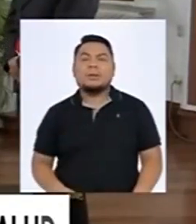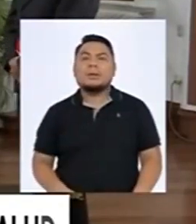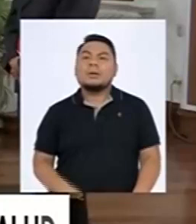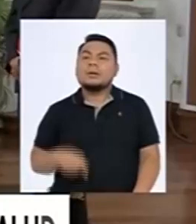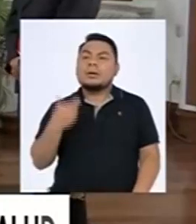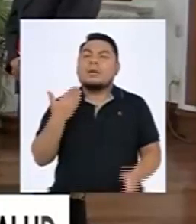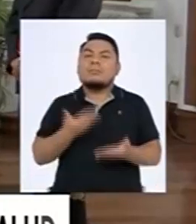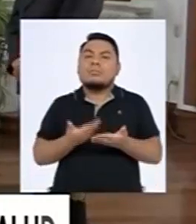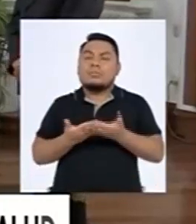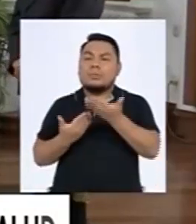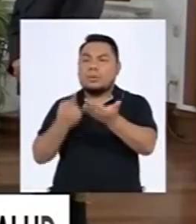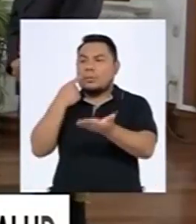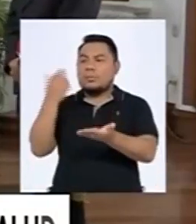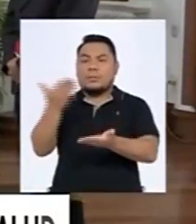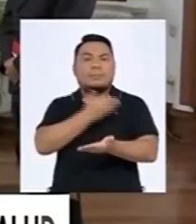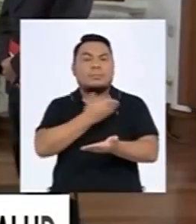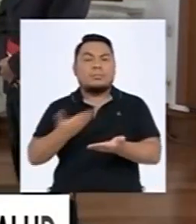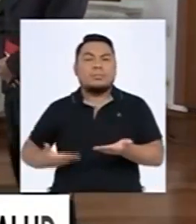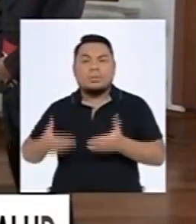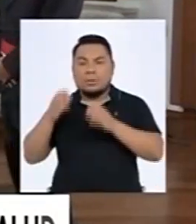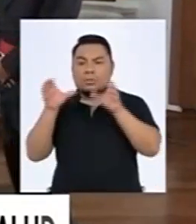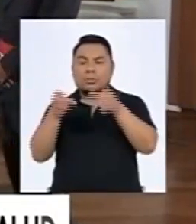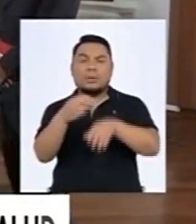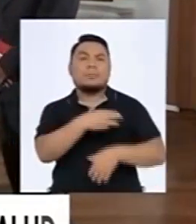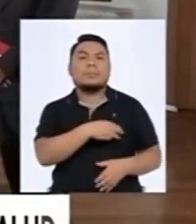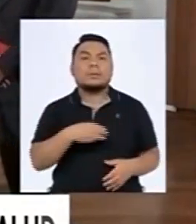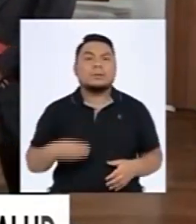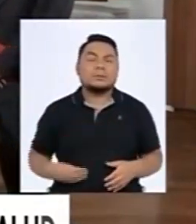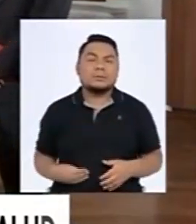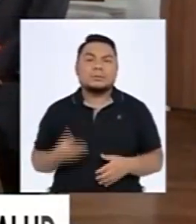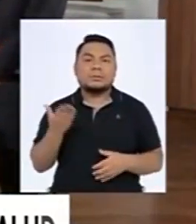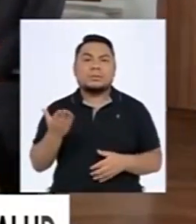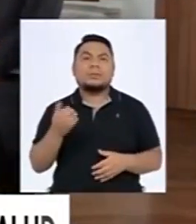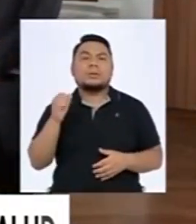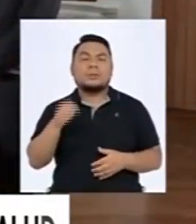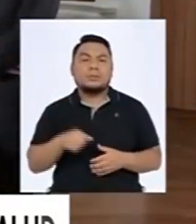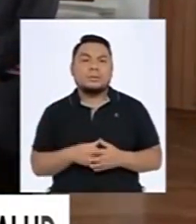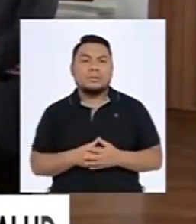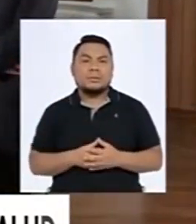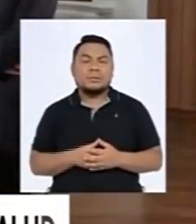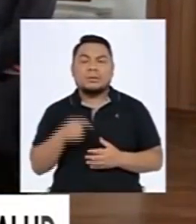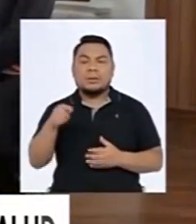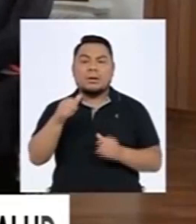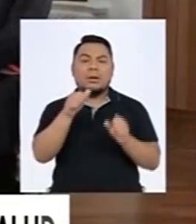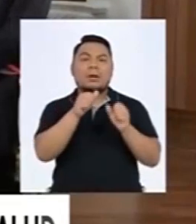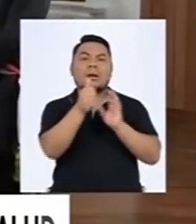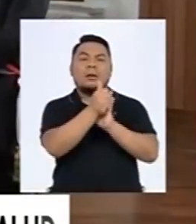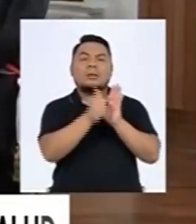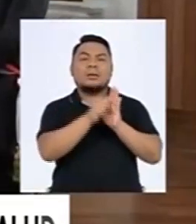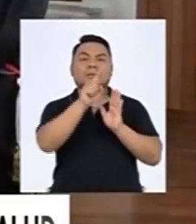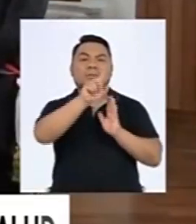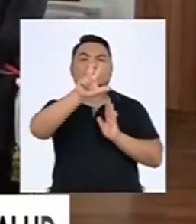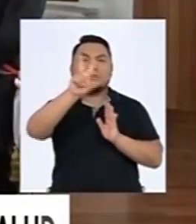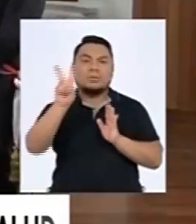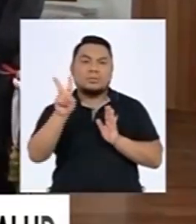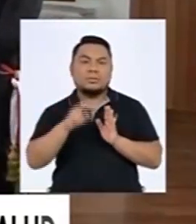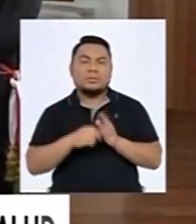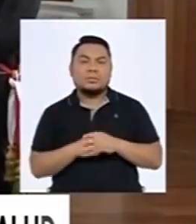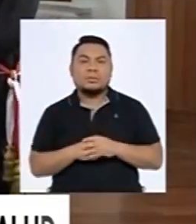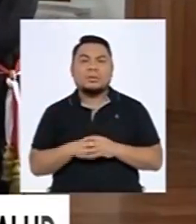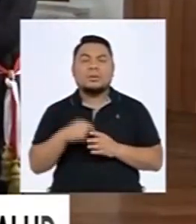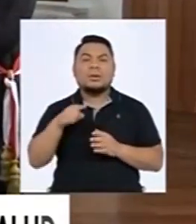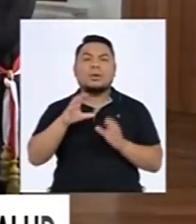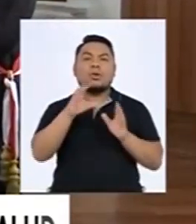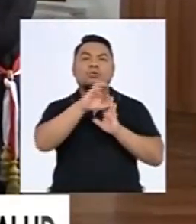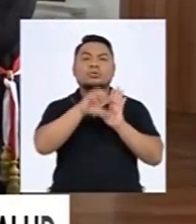enfermedad. El primero es el aislamiento, distanciamiento social, cuarentena, es muy importante, tiene que seguir.